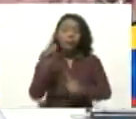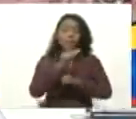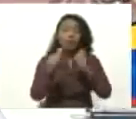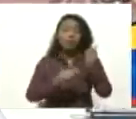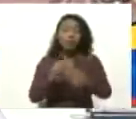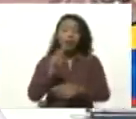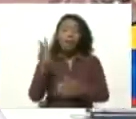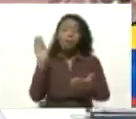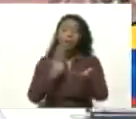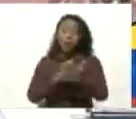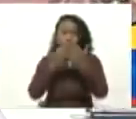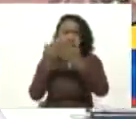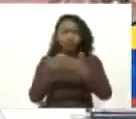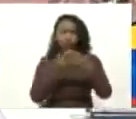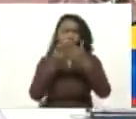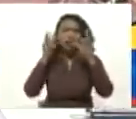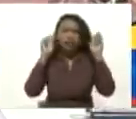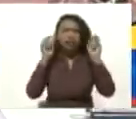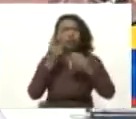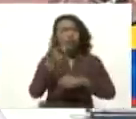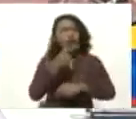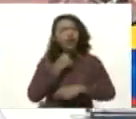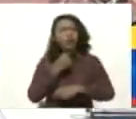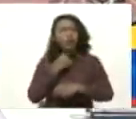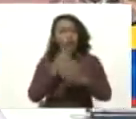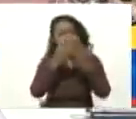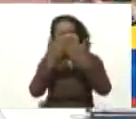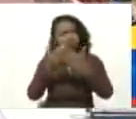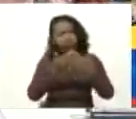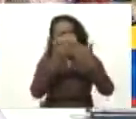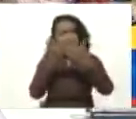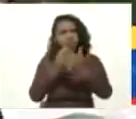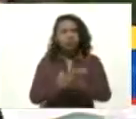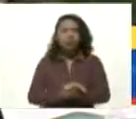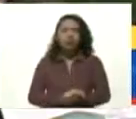Vicepresidenta, póngase a estudiar el tema. A usted que le gusta estudiar.